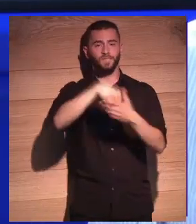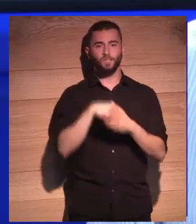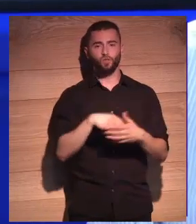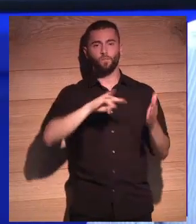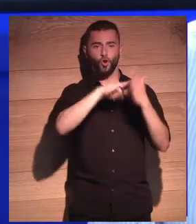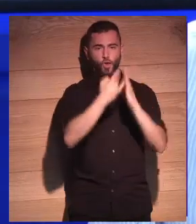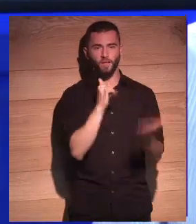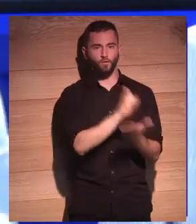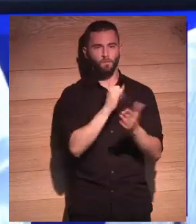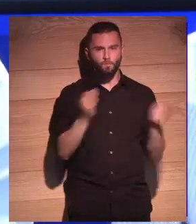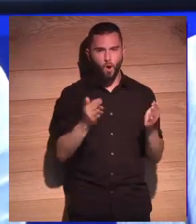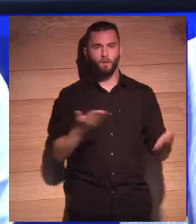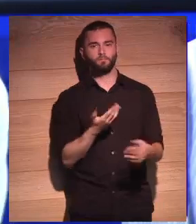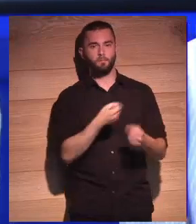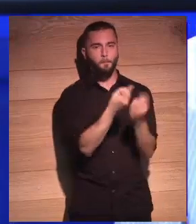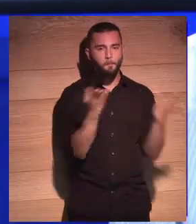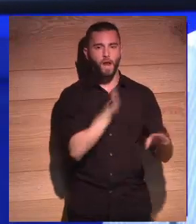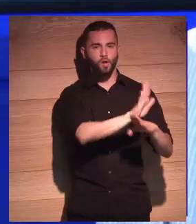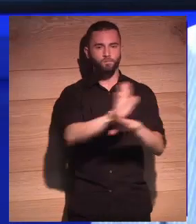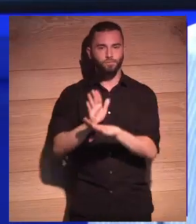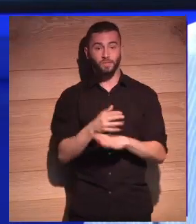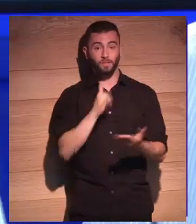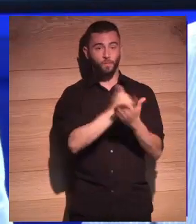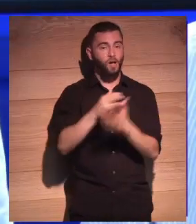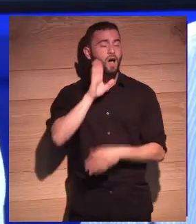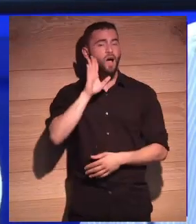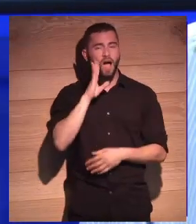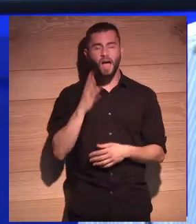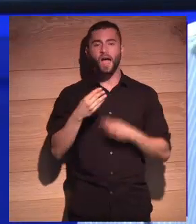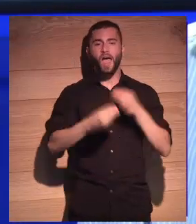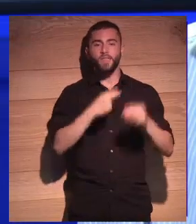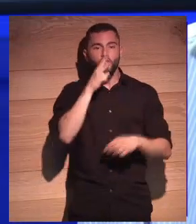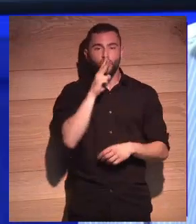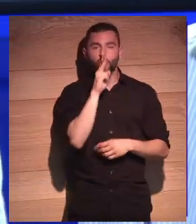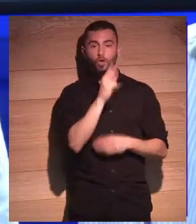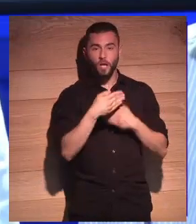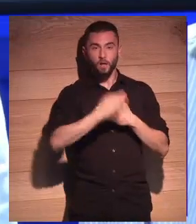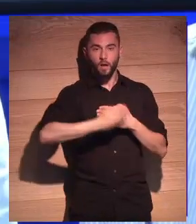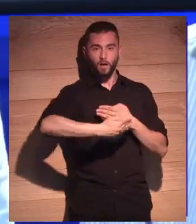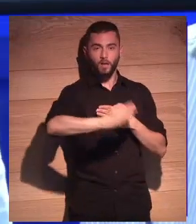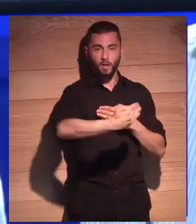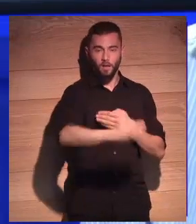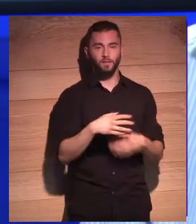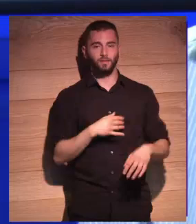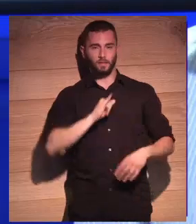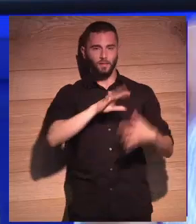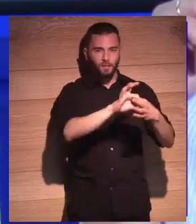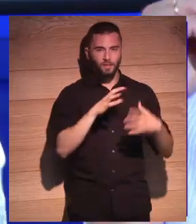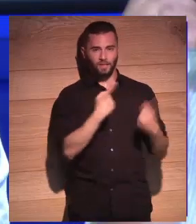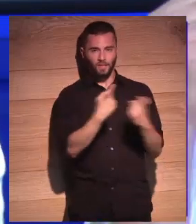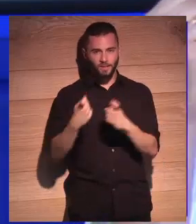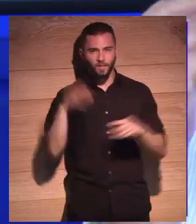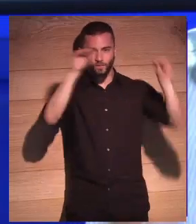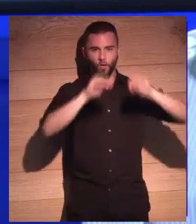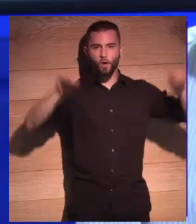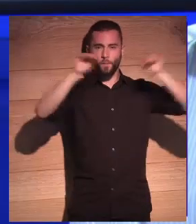proyectos piloto, y en esos proyectos piloto lo que se hace durante 2 años es identificar las necesidades, la